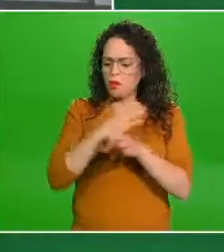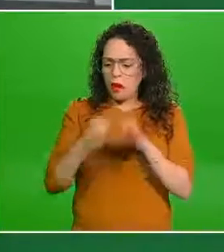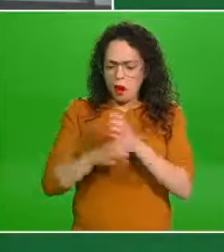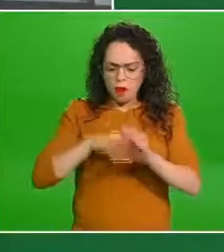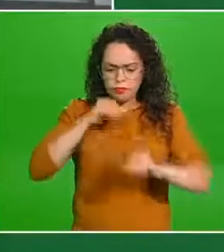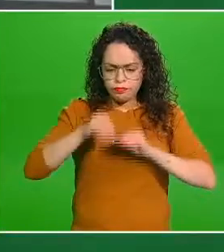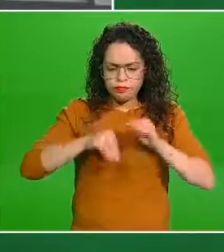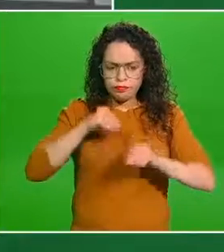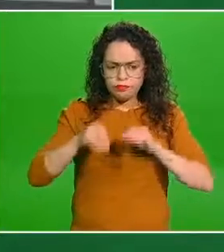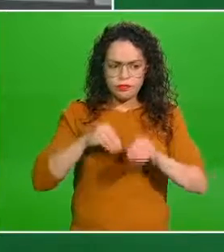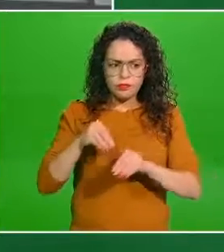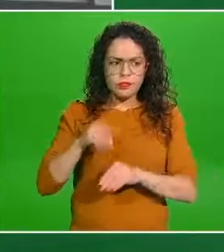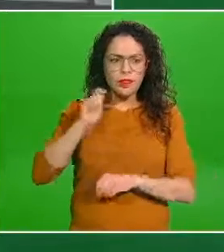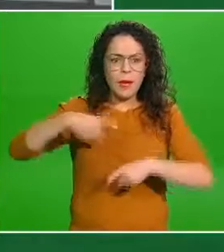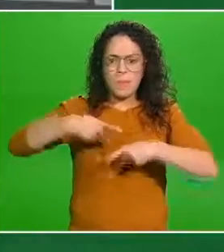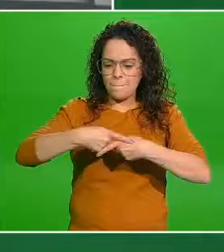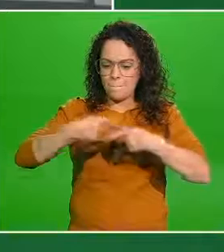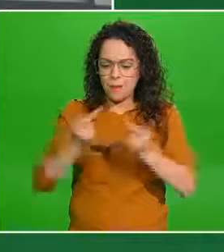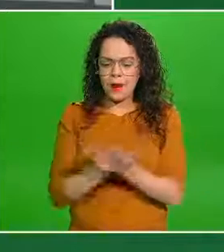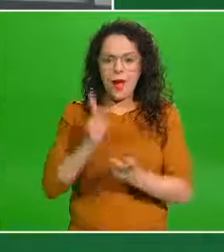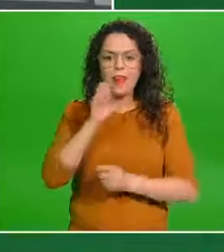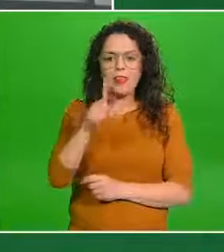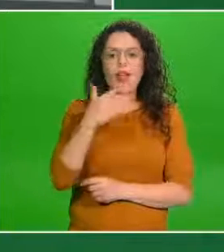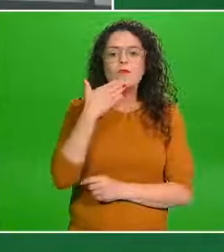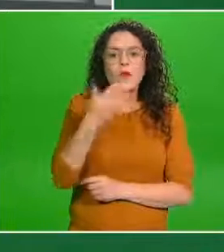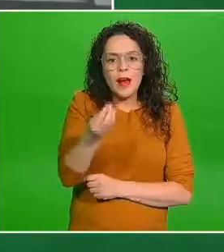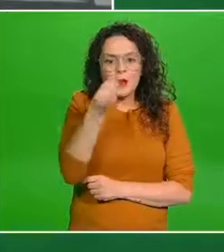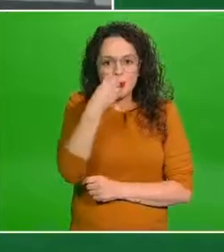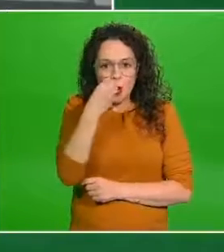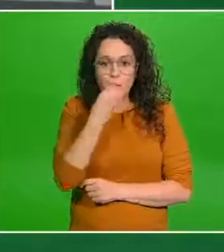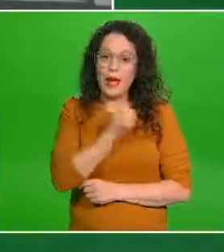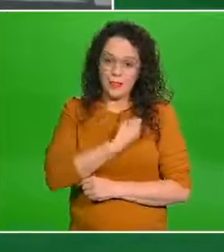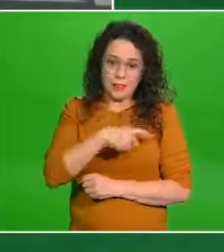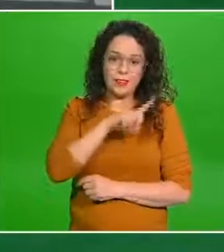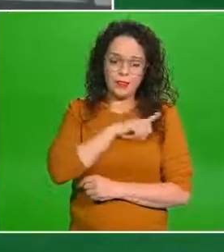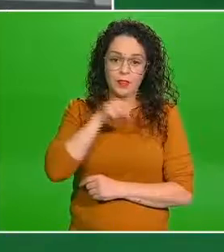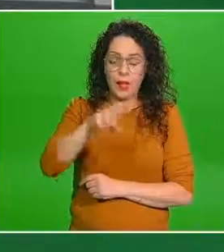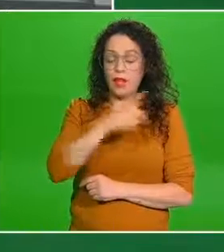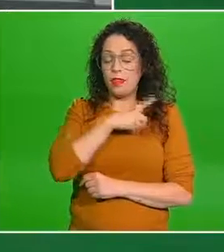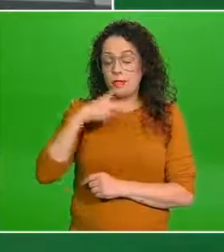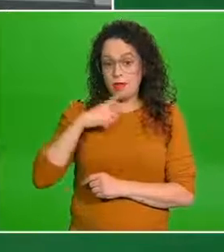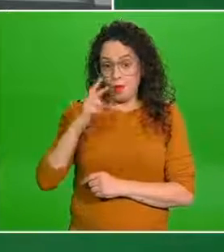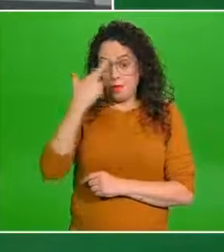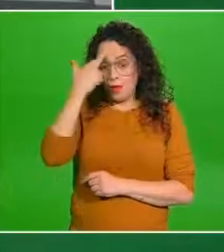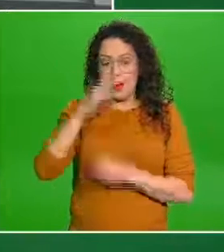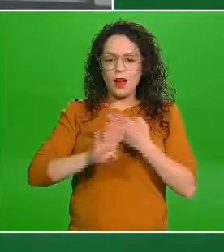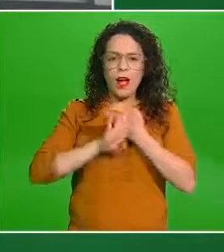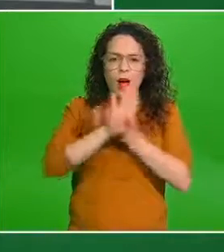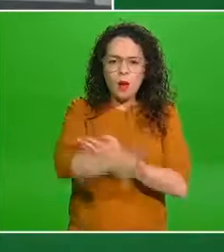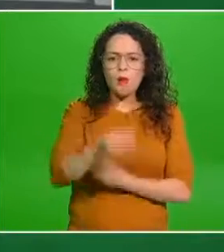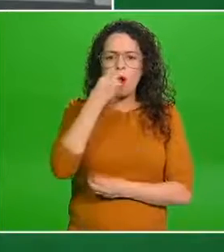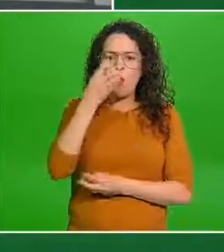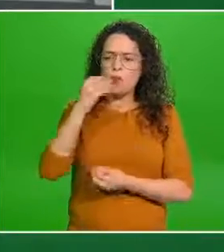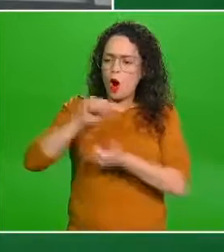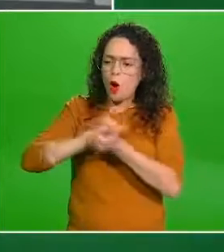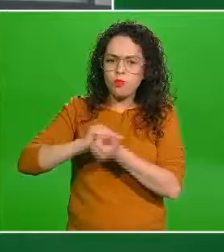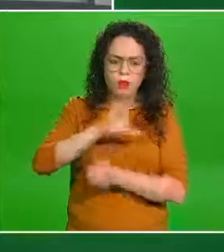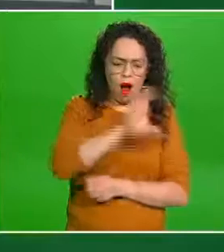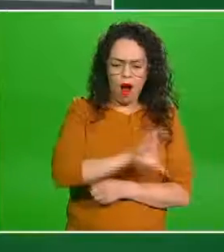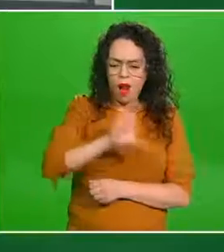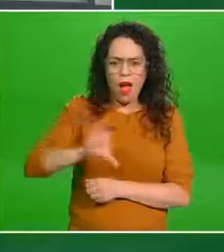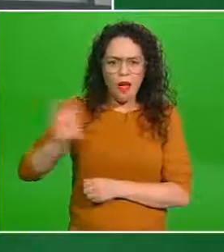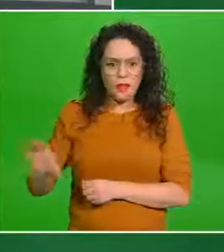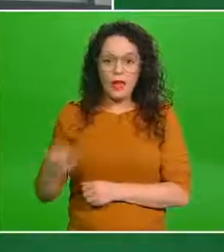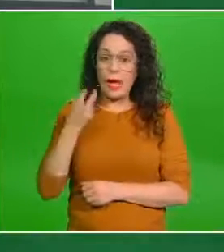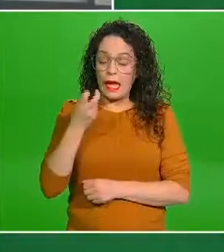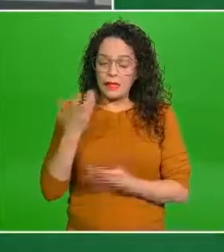que refiere el plato del buen comer. Recordemos evitar los alimentos procesados, ¿no? Combinemos entonces también este tipo